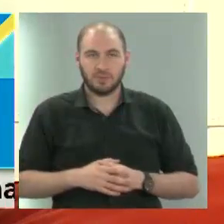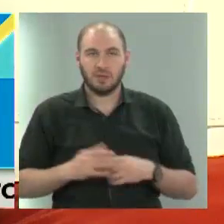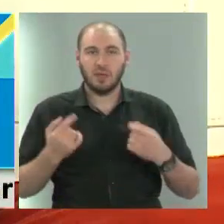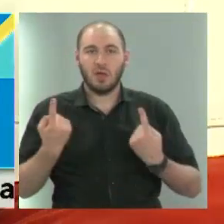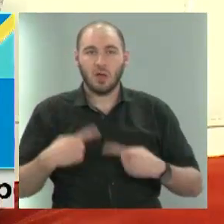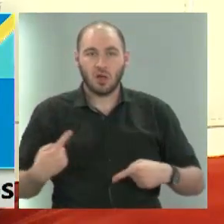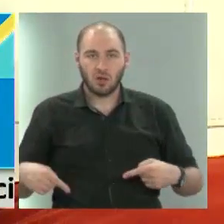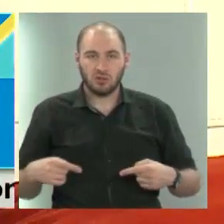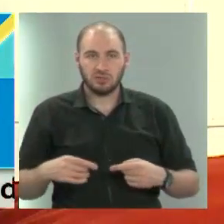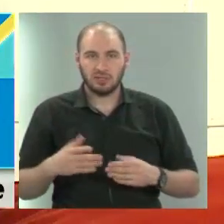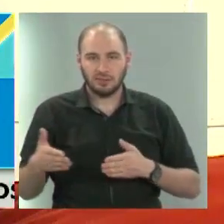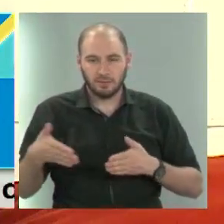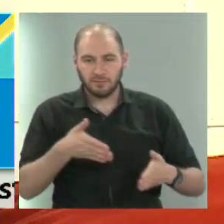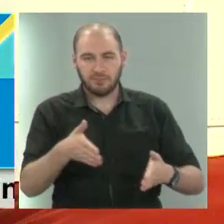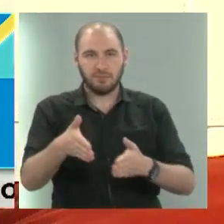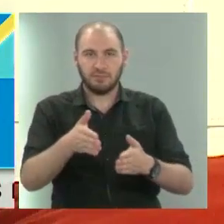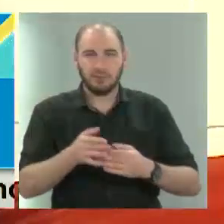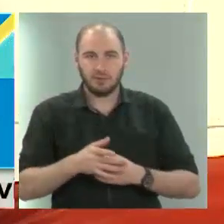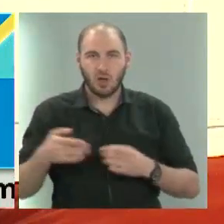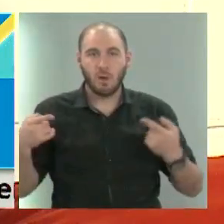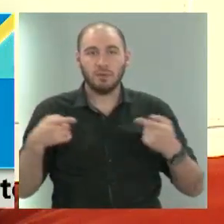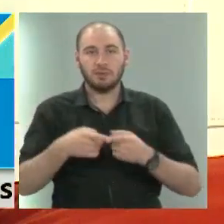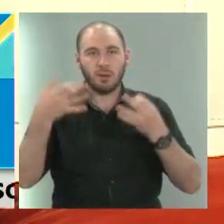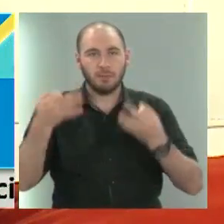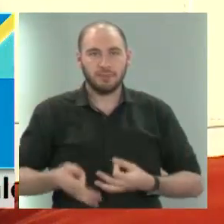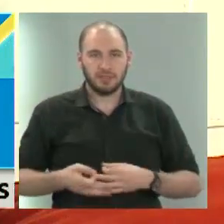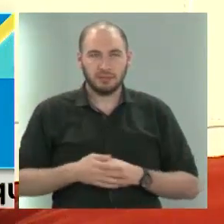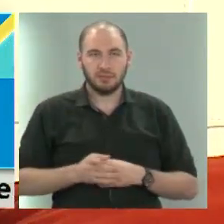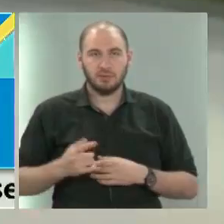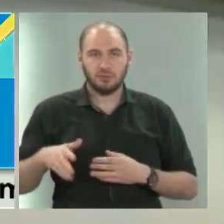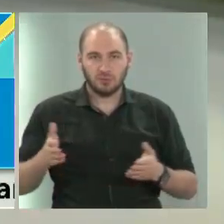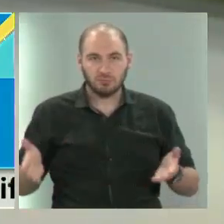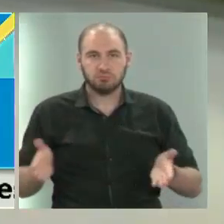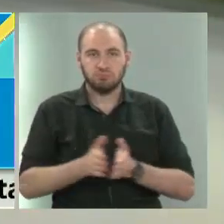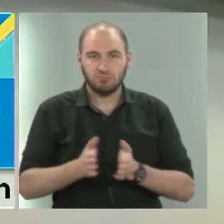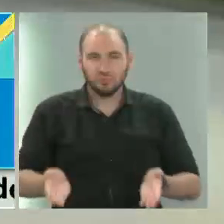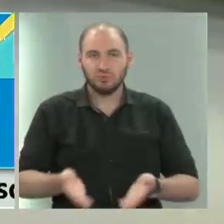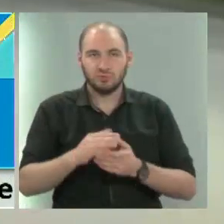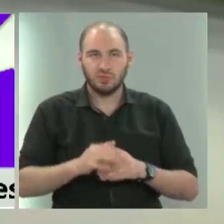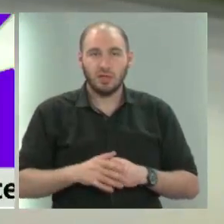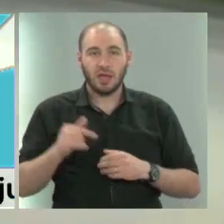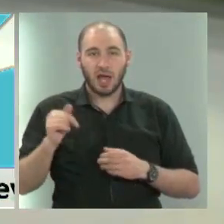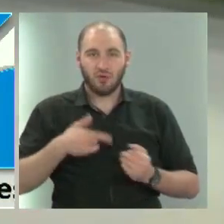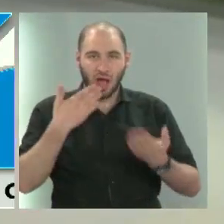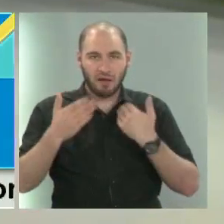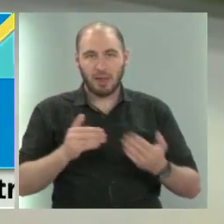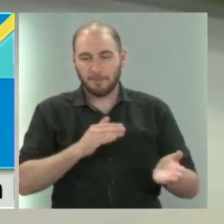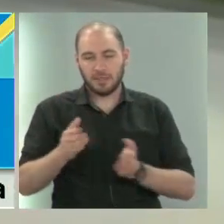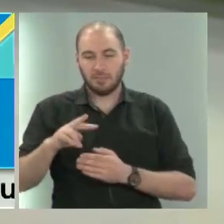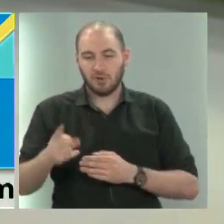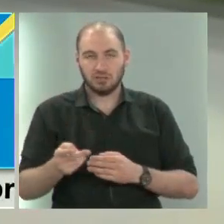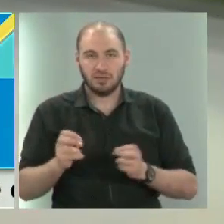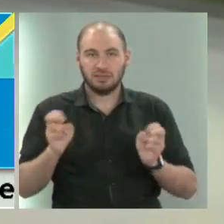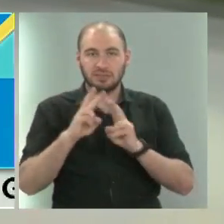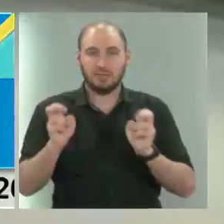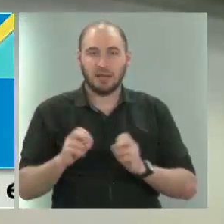que se direccione, que tengamos una meta concreta y que, a ver, vayamos todos, ¿no? Bien, sobre todo eso vamos a estar hablando en el próximo bloque, acerca de